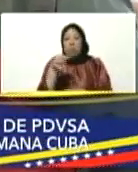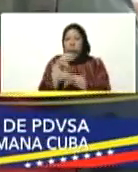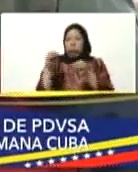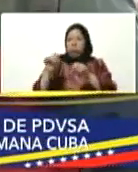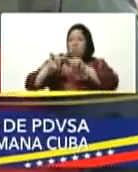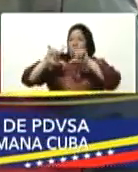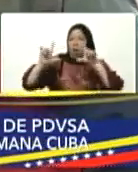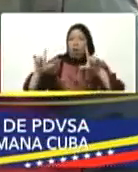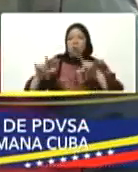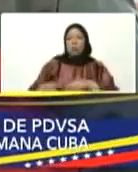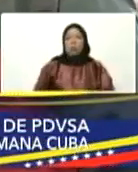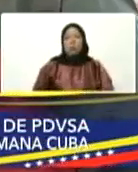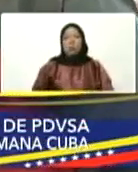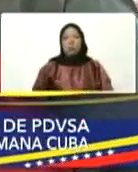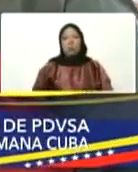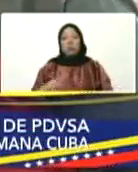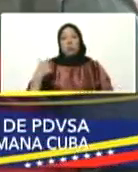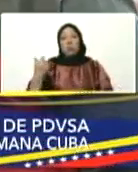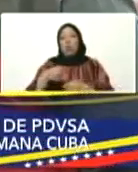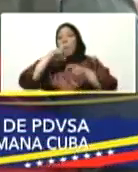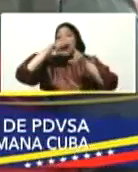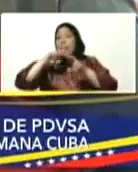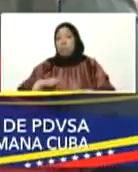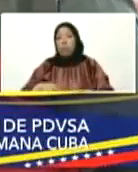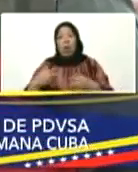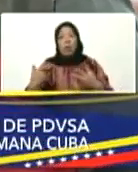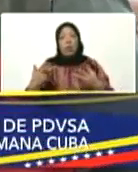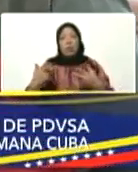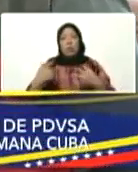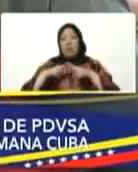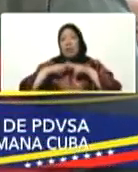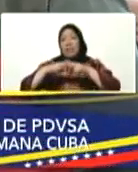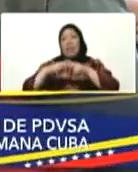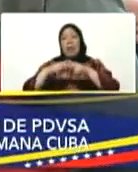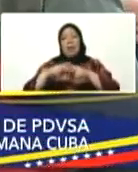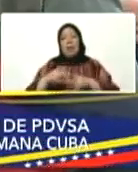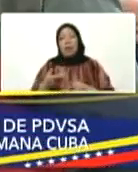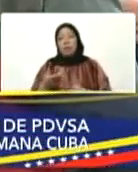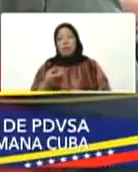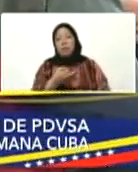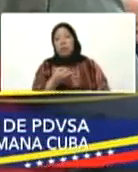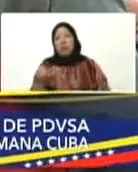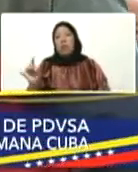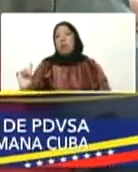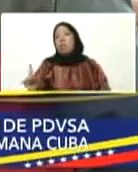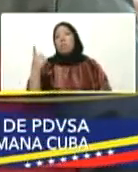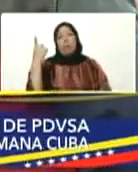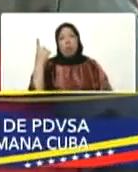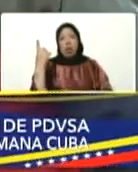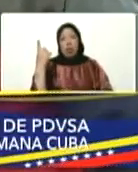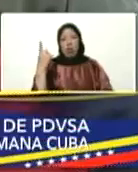que dieron pie a una respuesta extraordinaria, a una entrega total, ¿no? El primero de